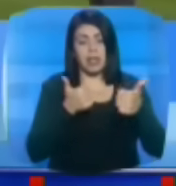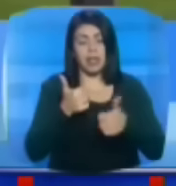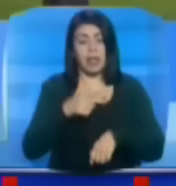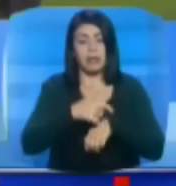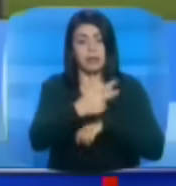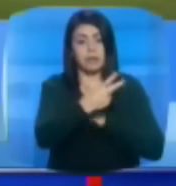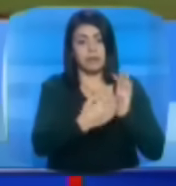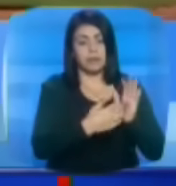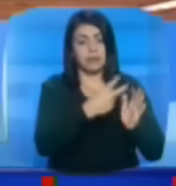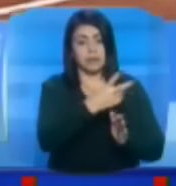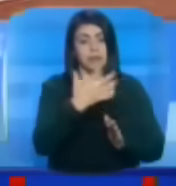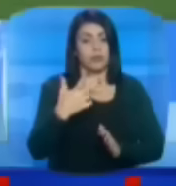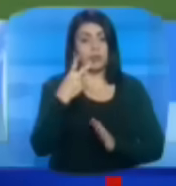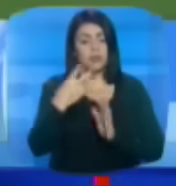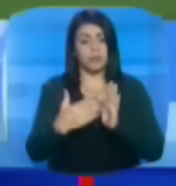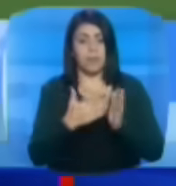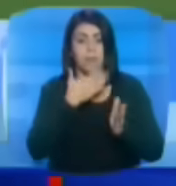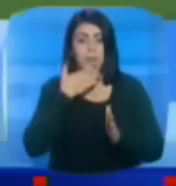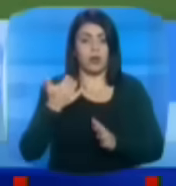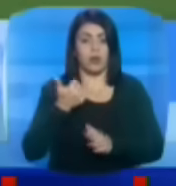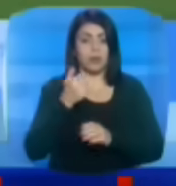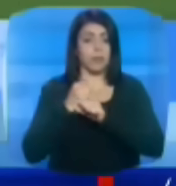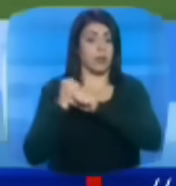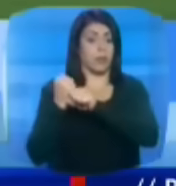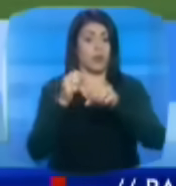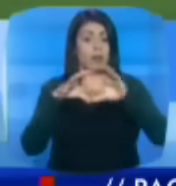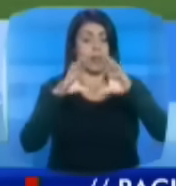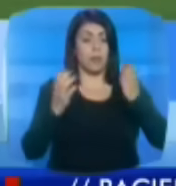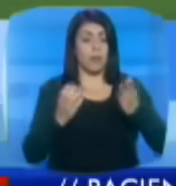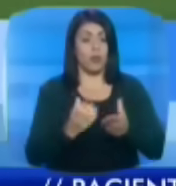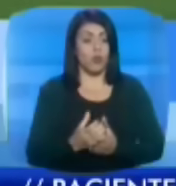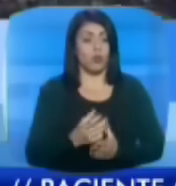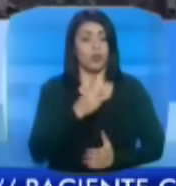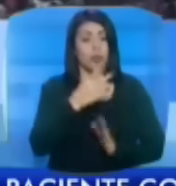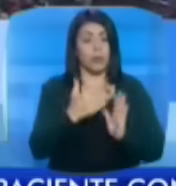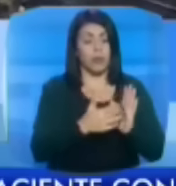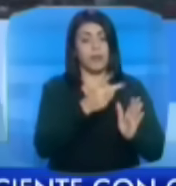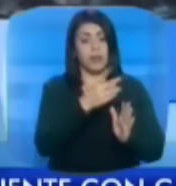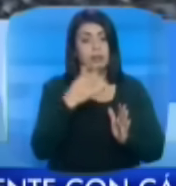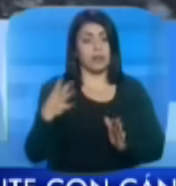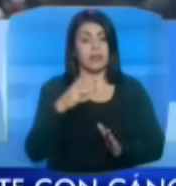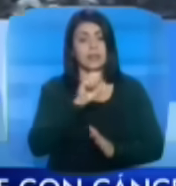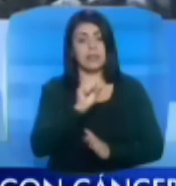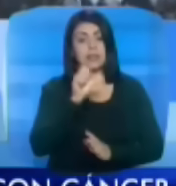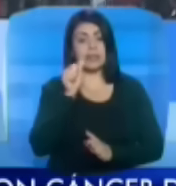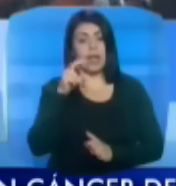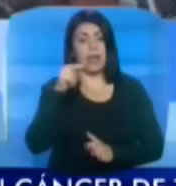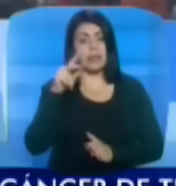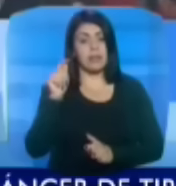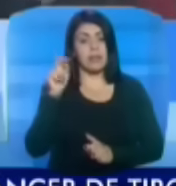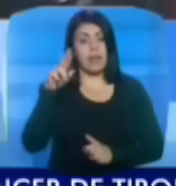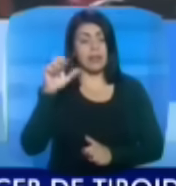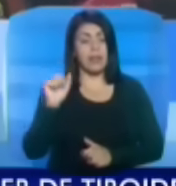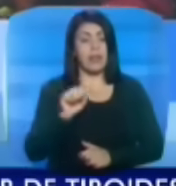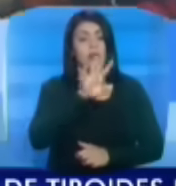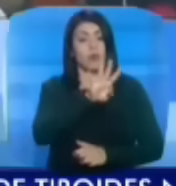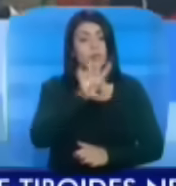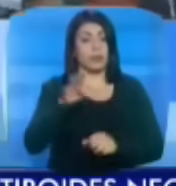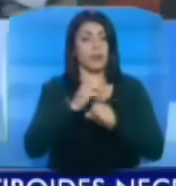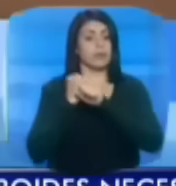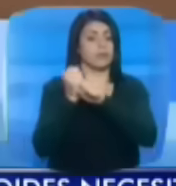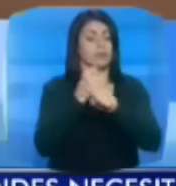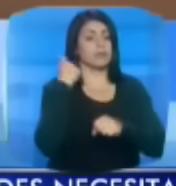la temporada 2025 del mejor béisbol del mundo. En 2024, Santander registró 44 cuadrangulares y